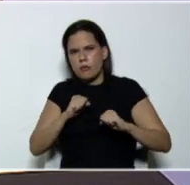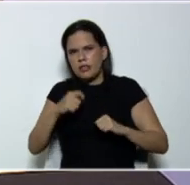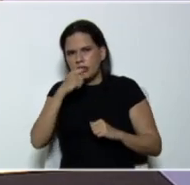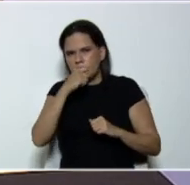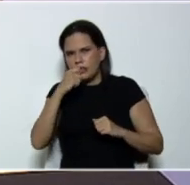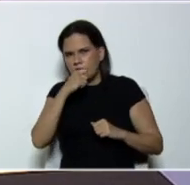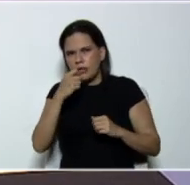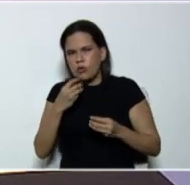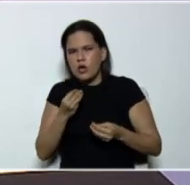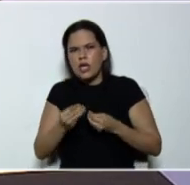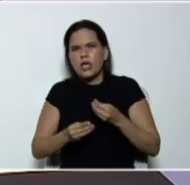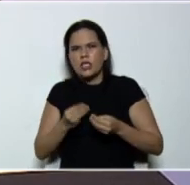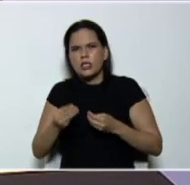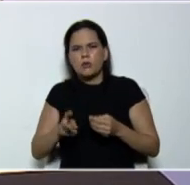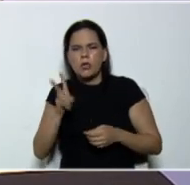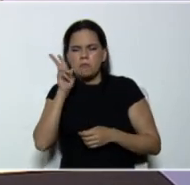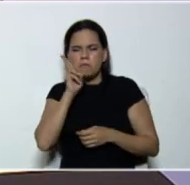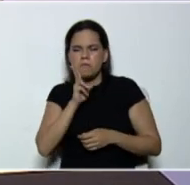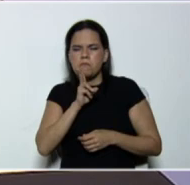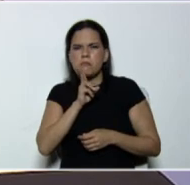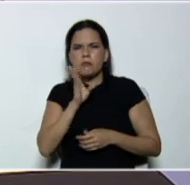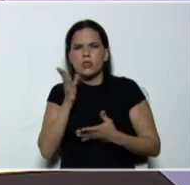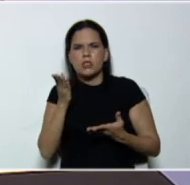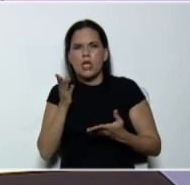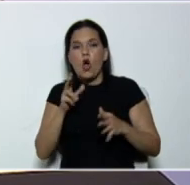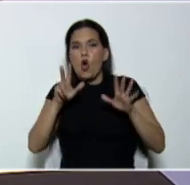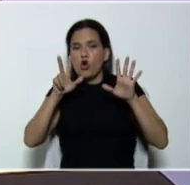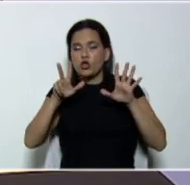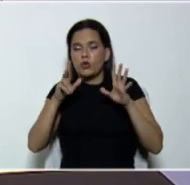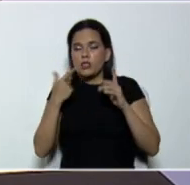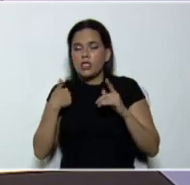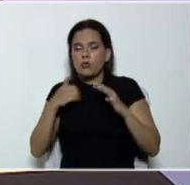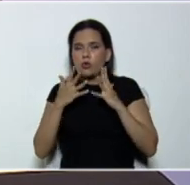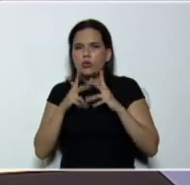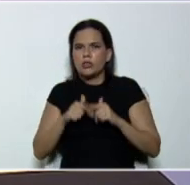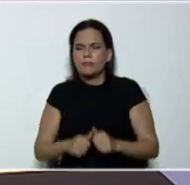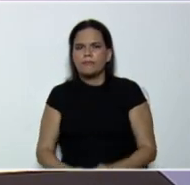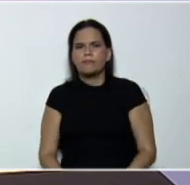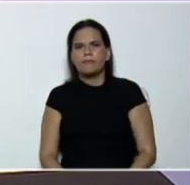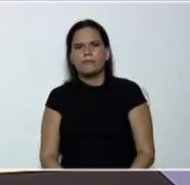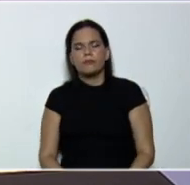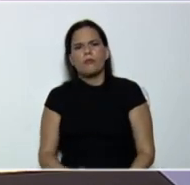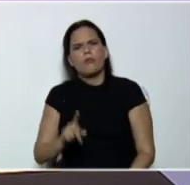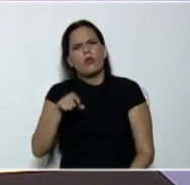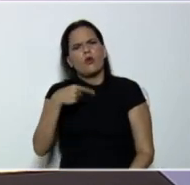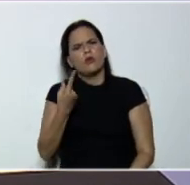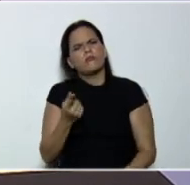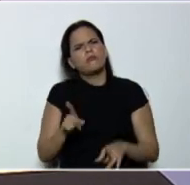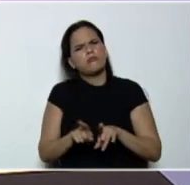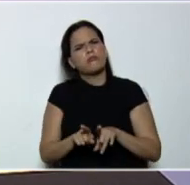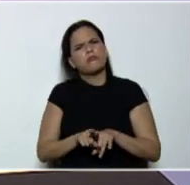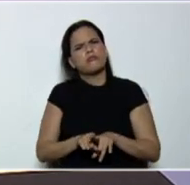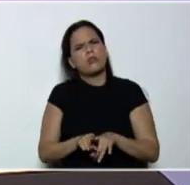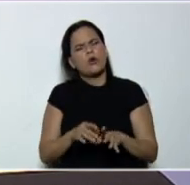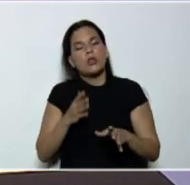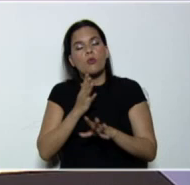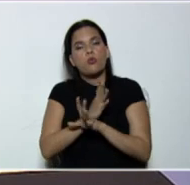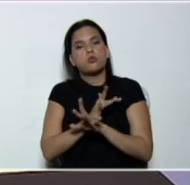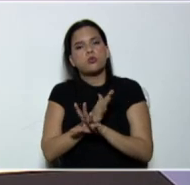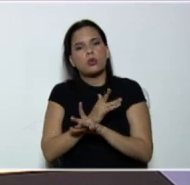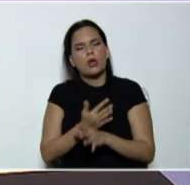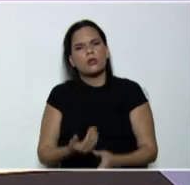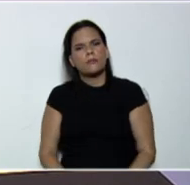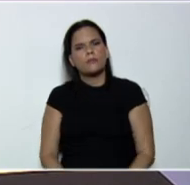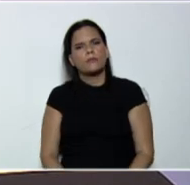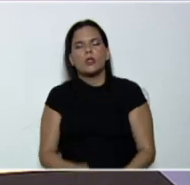mantenemos un enjuague bucal maravilloso. 8 veces debemos contar. Sí. Otra cosa también es cuando estamos jugando. Cuando